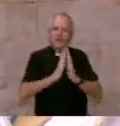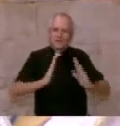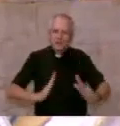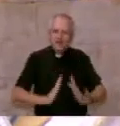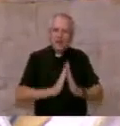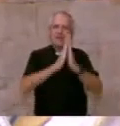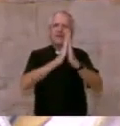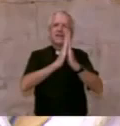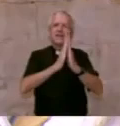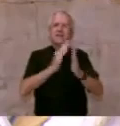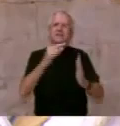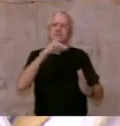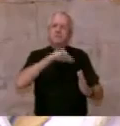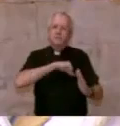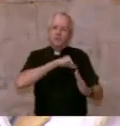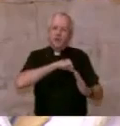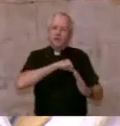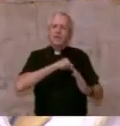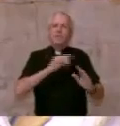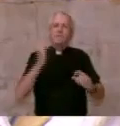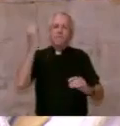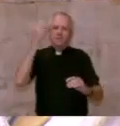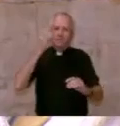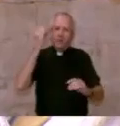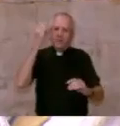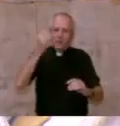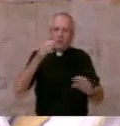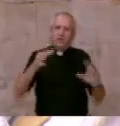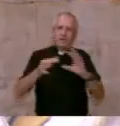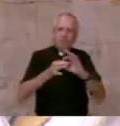espiritualidad de comunión y espíritu misionero.